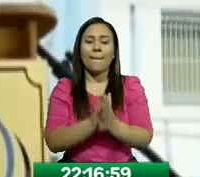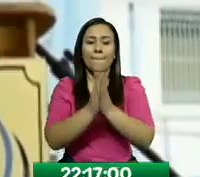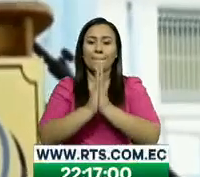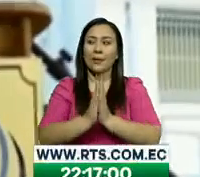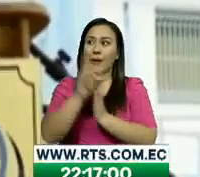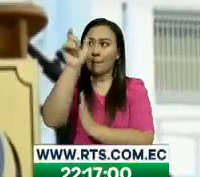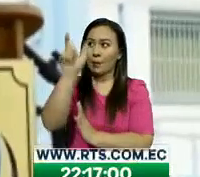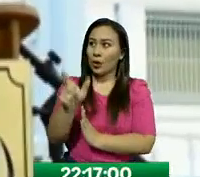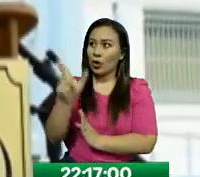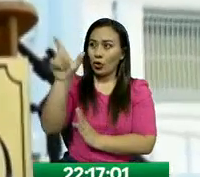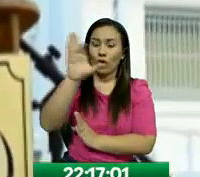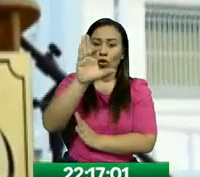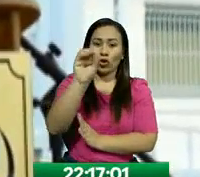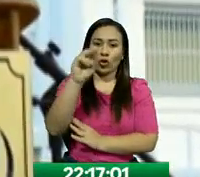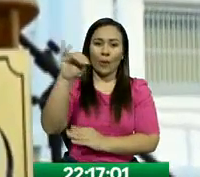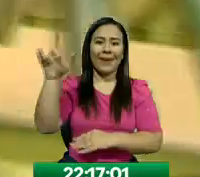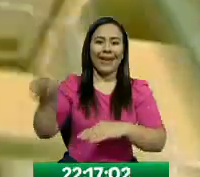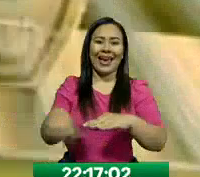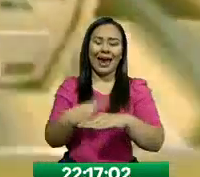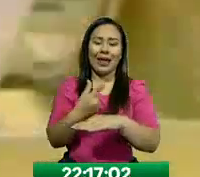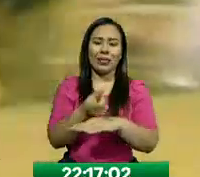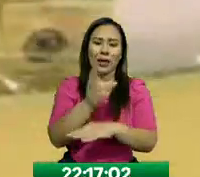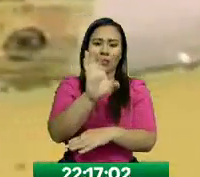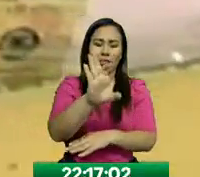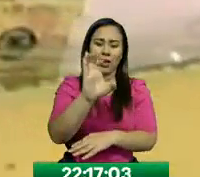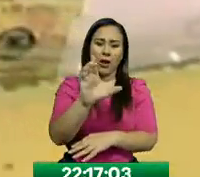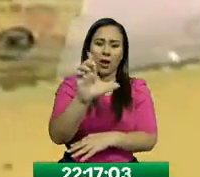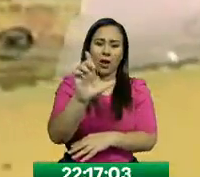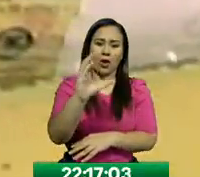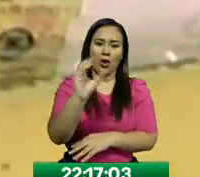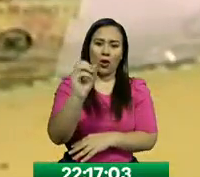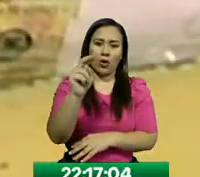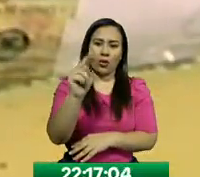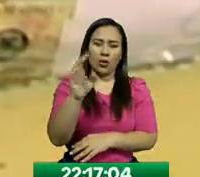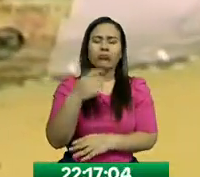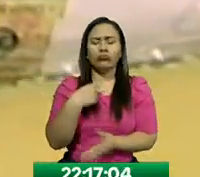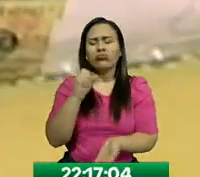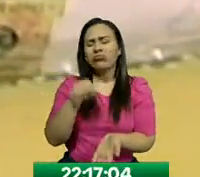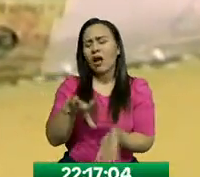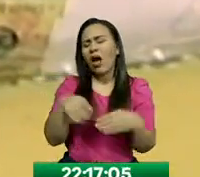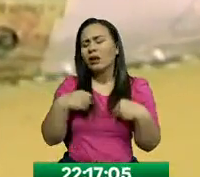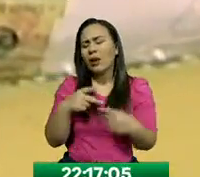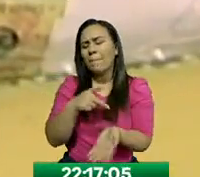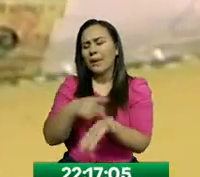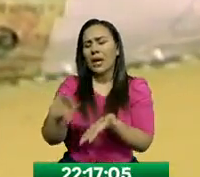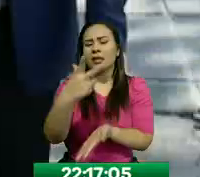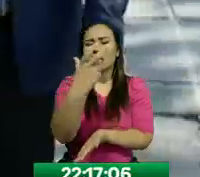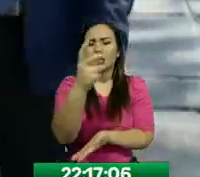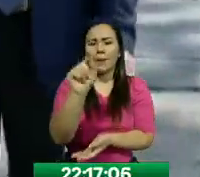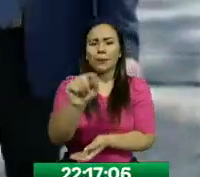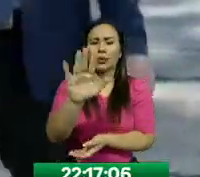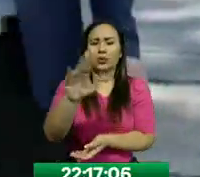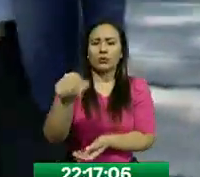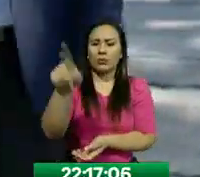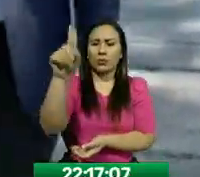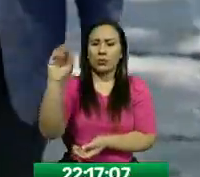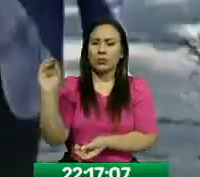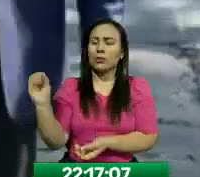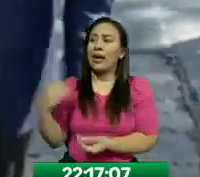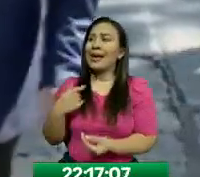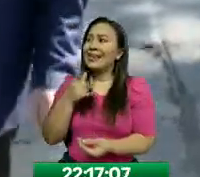Topi, gerente de Telconet, para consignar 13.5 millones de dólares al Estado ecuatoriano. Llegó Iván